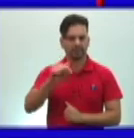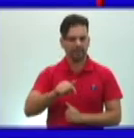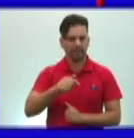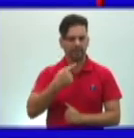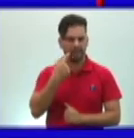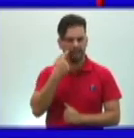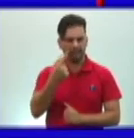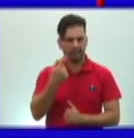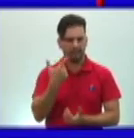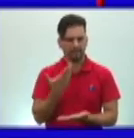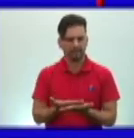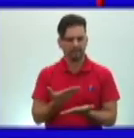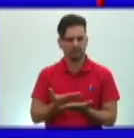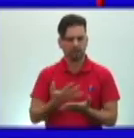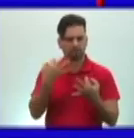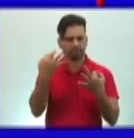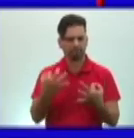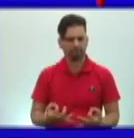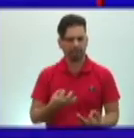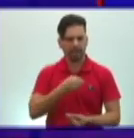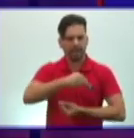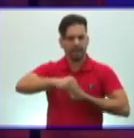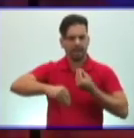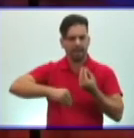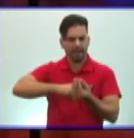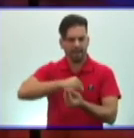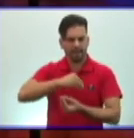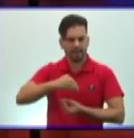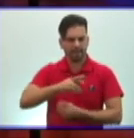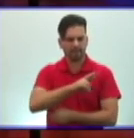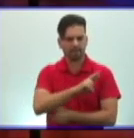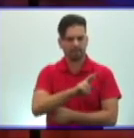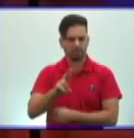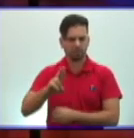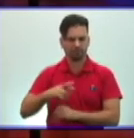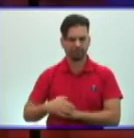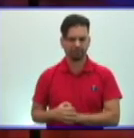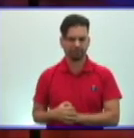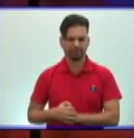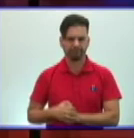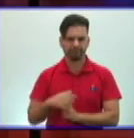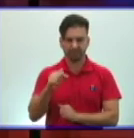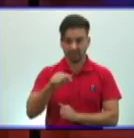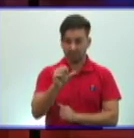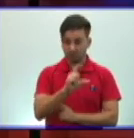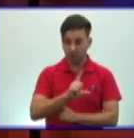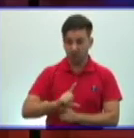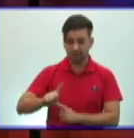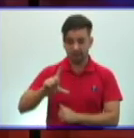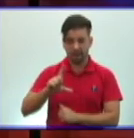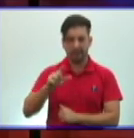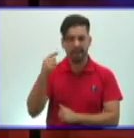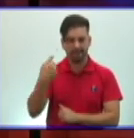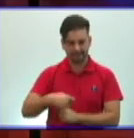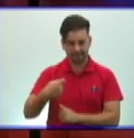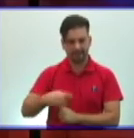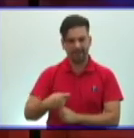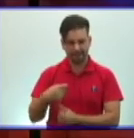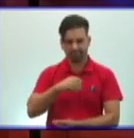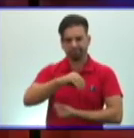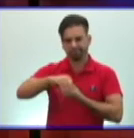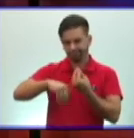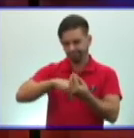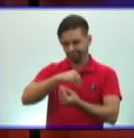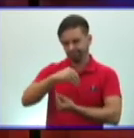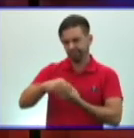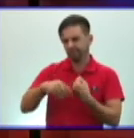la realidad, nuestra sociedad que necesita ser modificada. Muchos no lo entienden, pero sencillamente esa es la concepción, esa